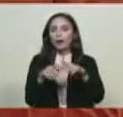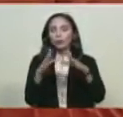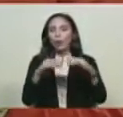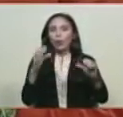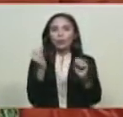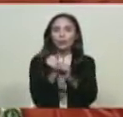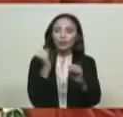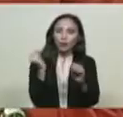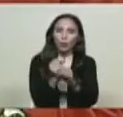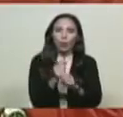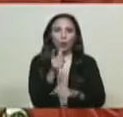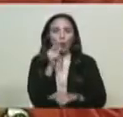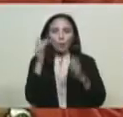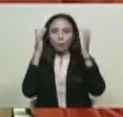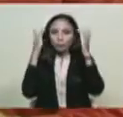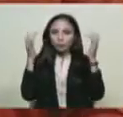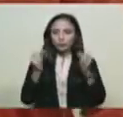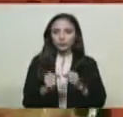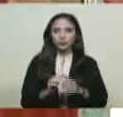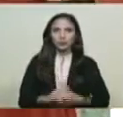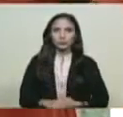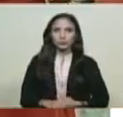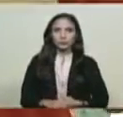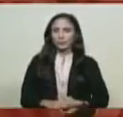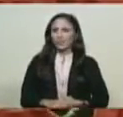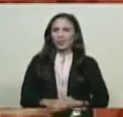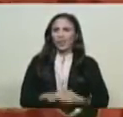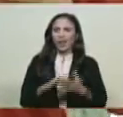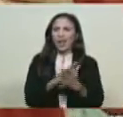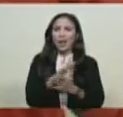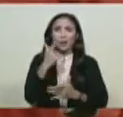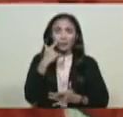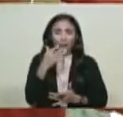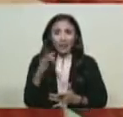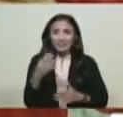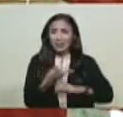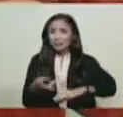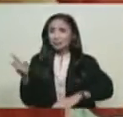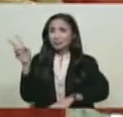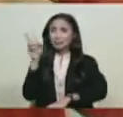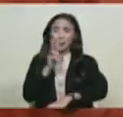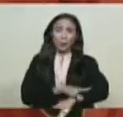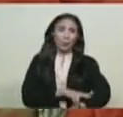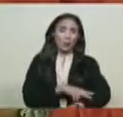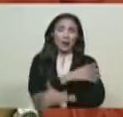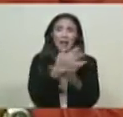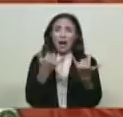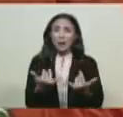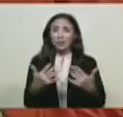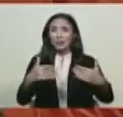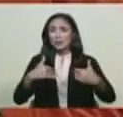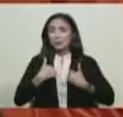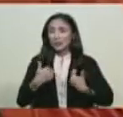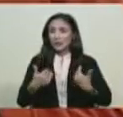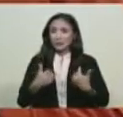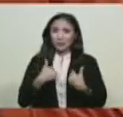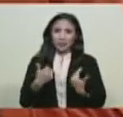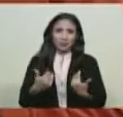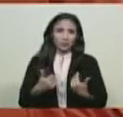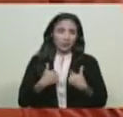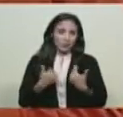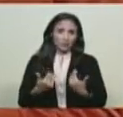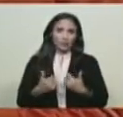profesionales de Francia, porque Macron está destruyendo Francia. Macron lo pusieron en la presidencia de Francia para que ejerciera